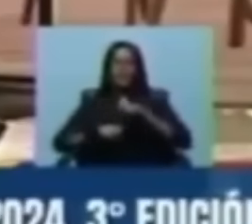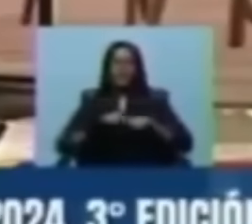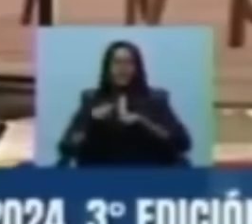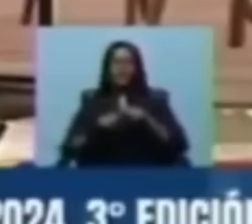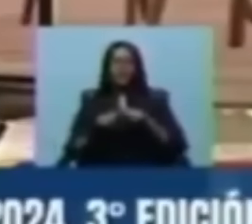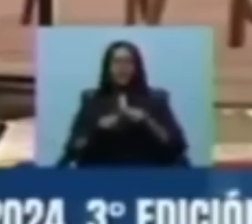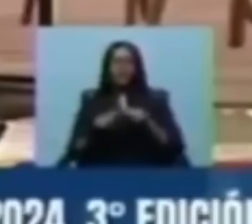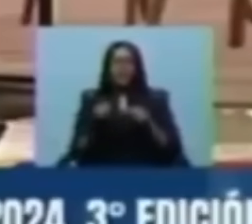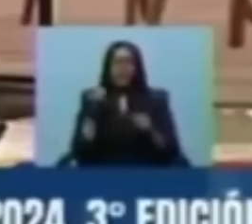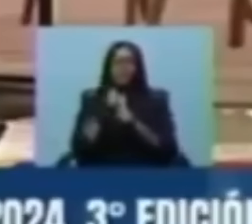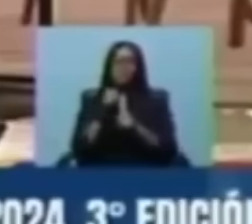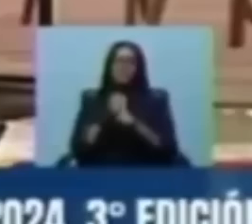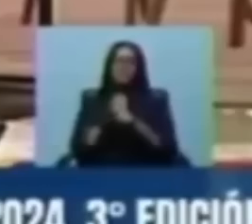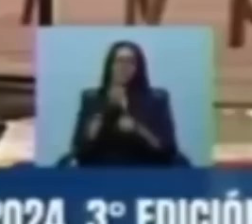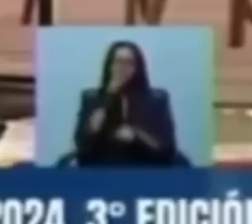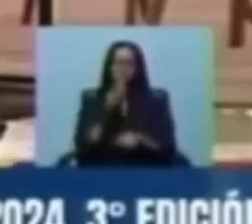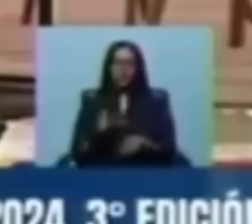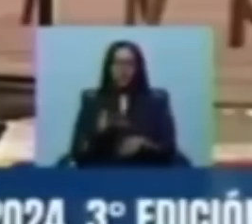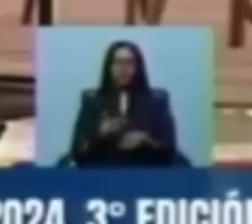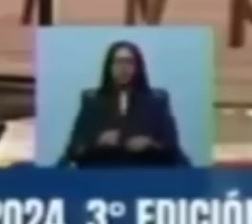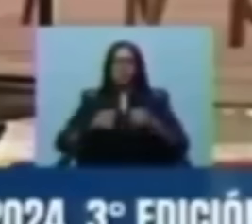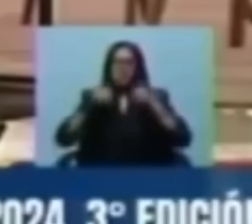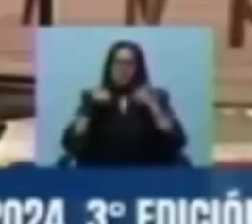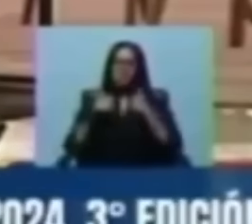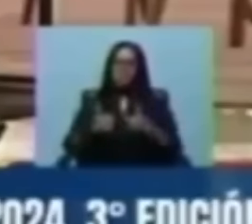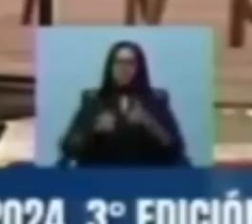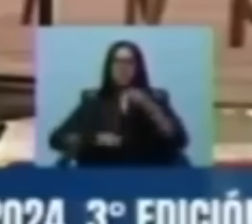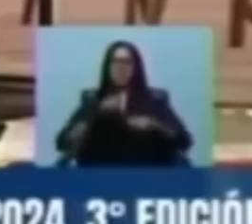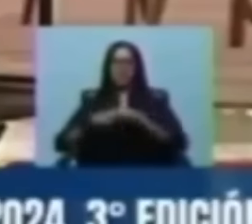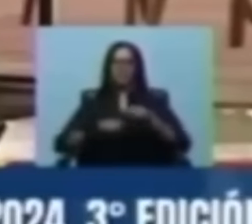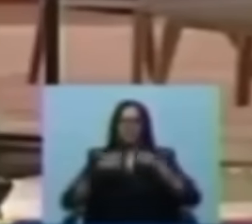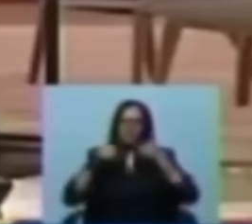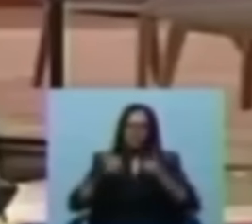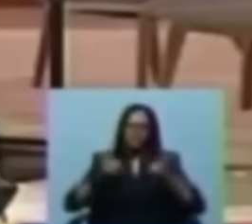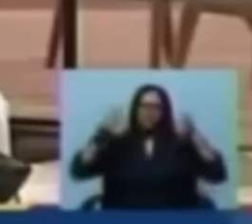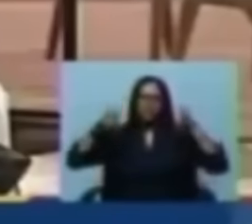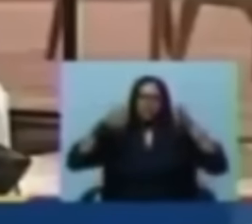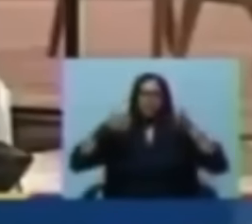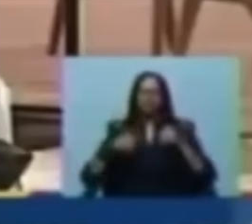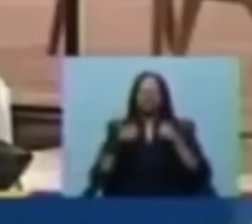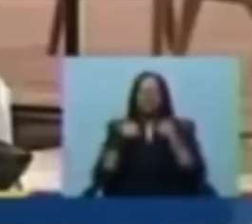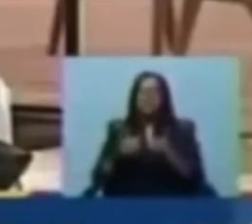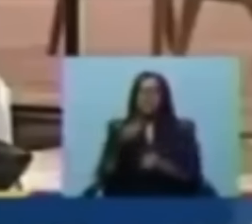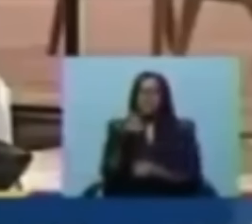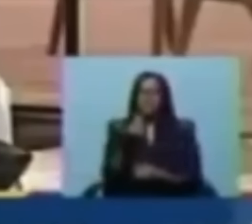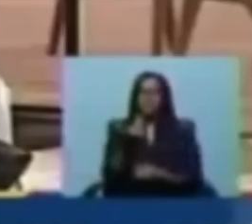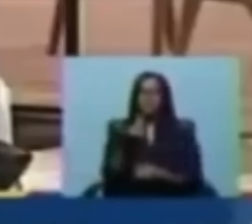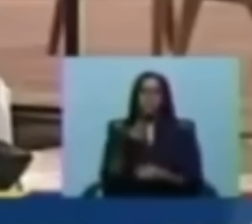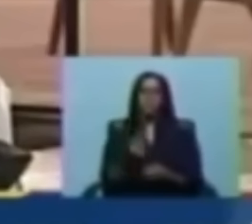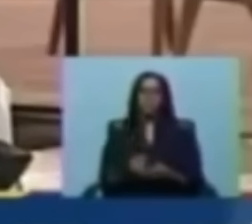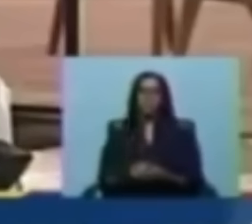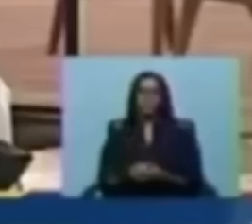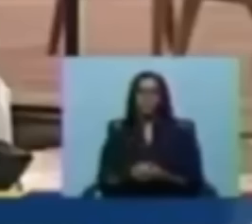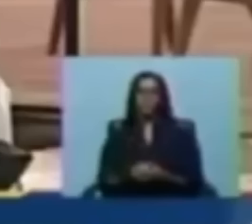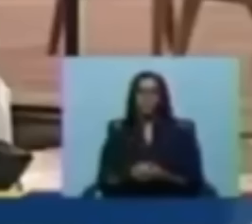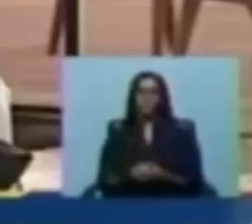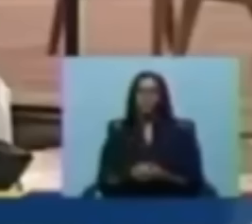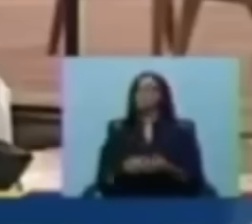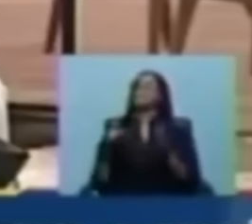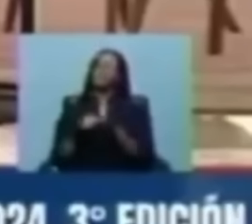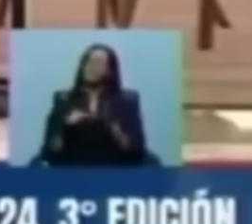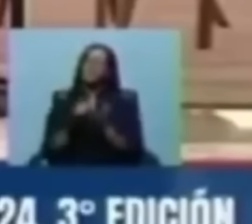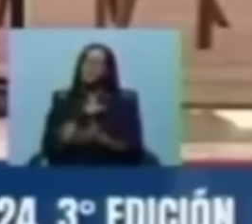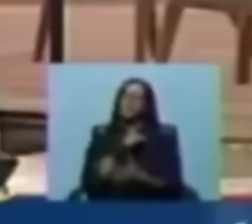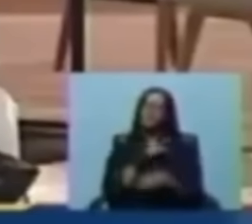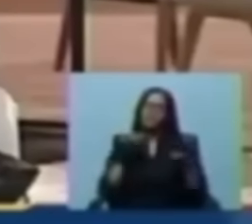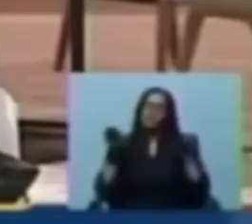sombrillas todas sus carpas y todas sus sillas en todas las orillas de todas las playas amparados y autorizados por Rafael acaba y custodiado por la policía